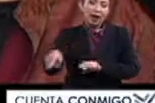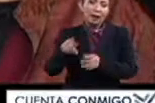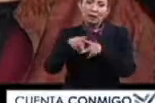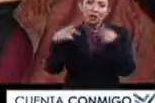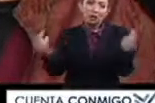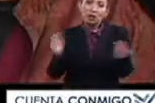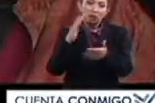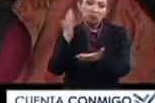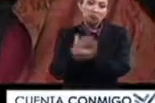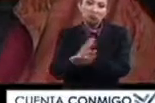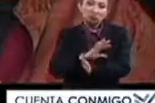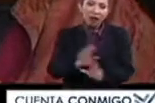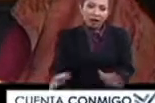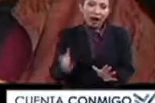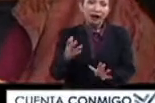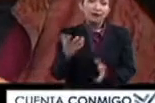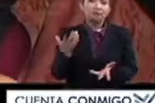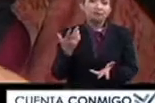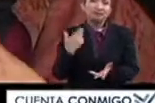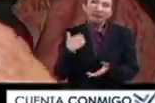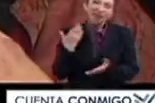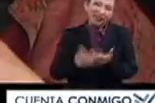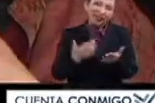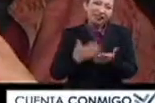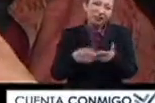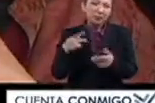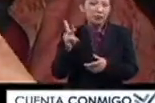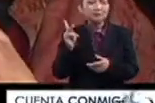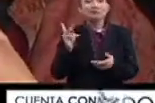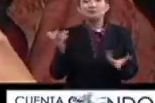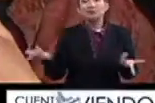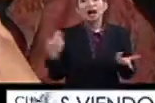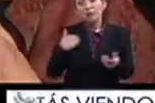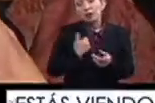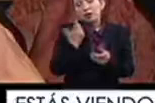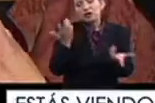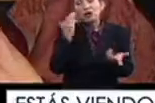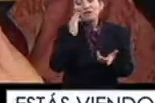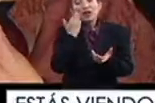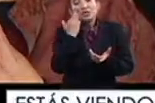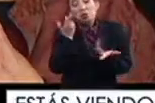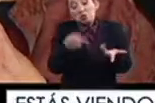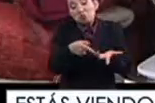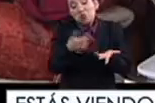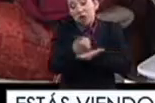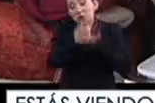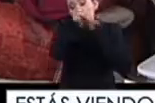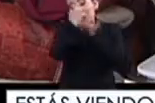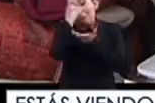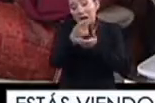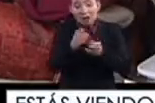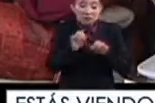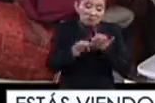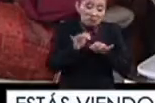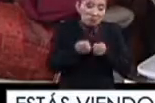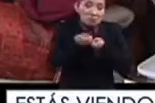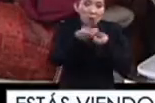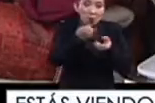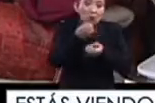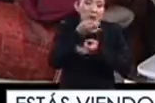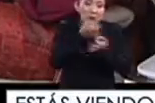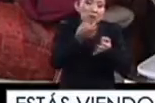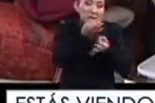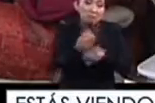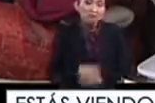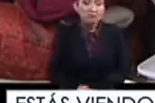el periódico, me hace falta, pero aprovecho el Facebook de alguna manera también para hacer ese tipo de cosas. Es otro tipo de publicación,